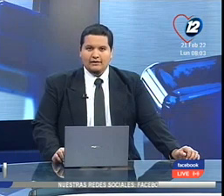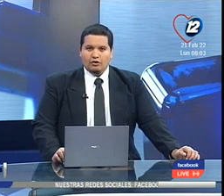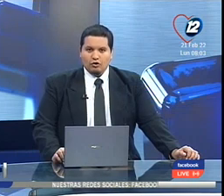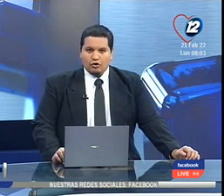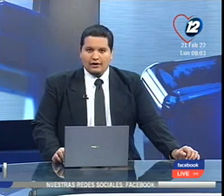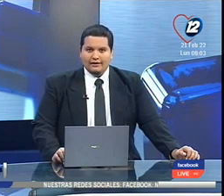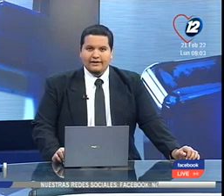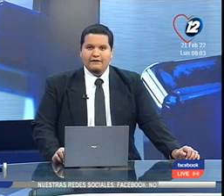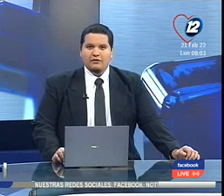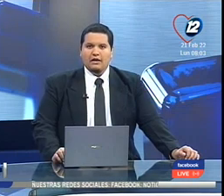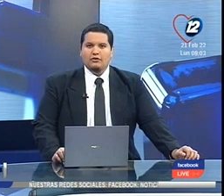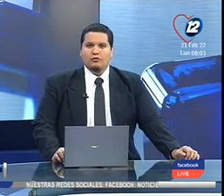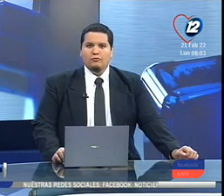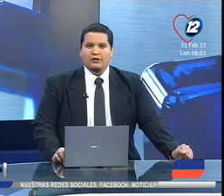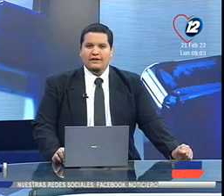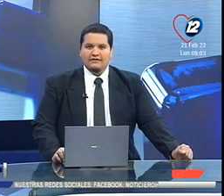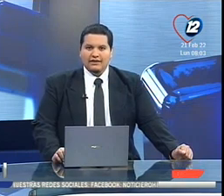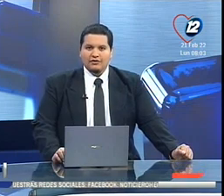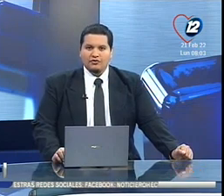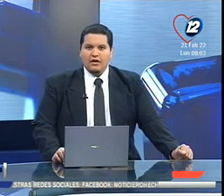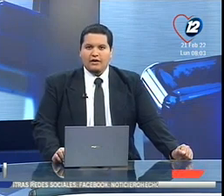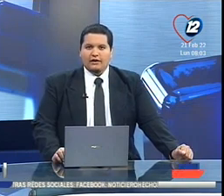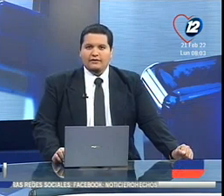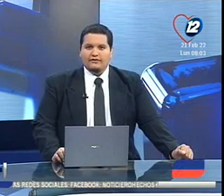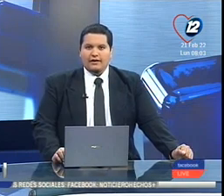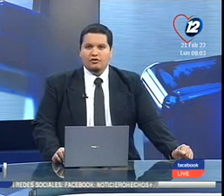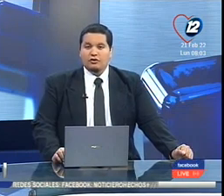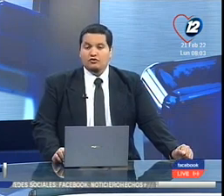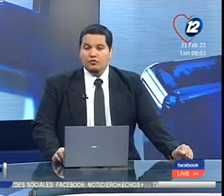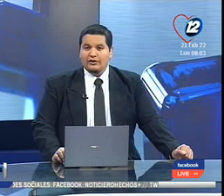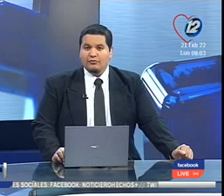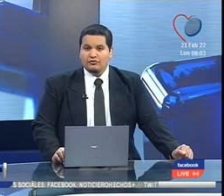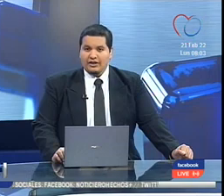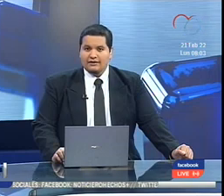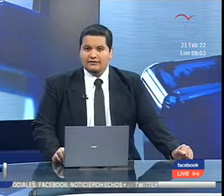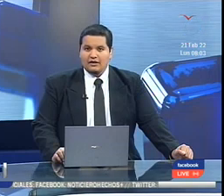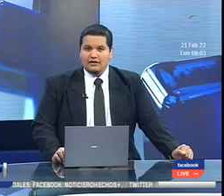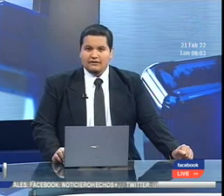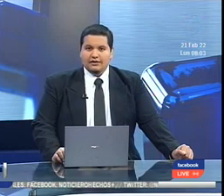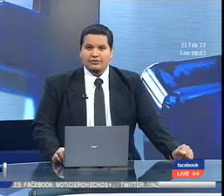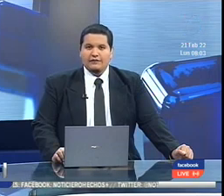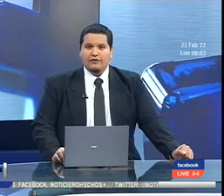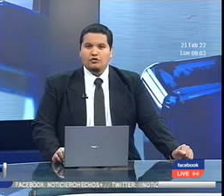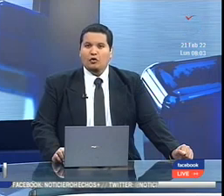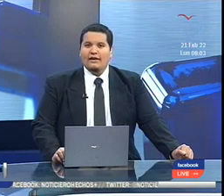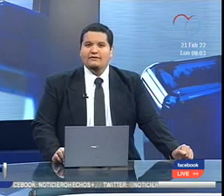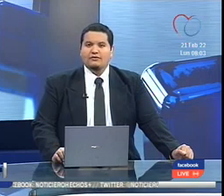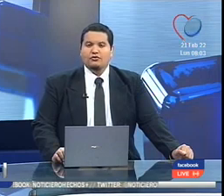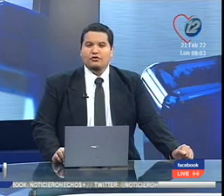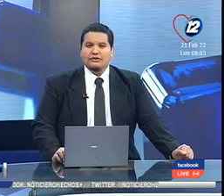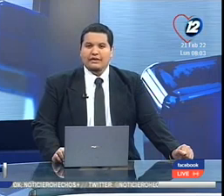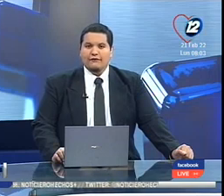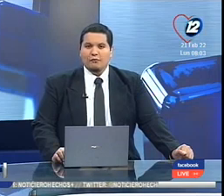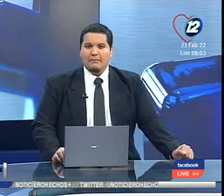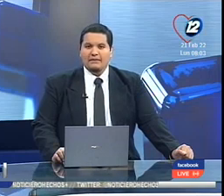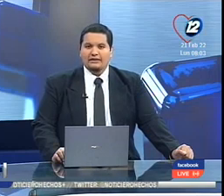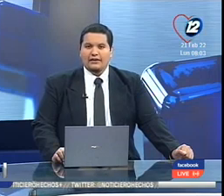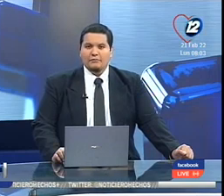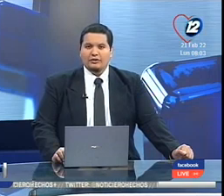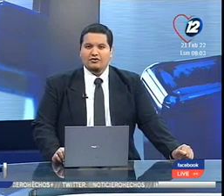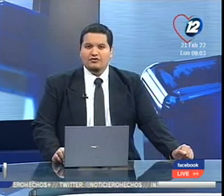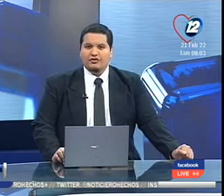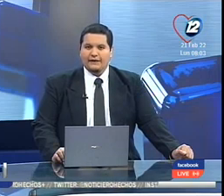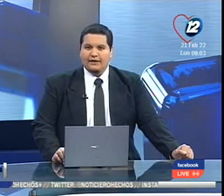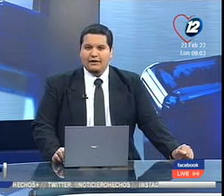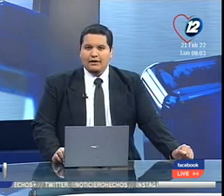alerta roja debido al alto número de incendios registrados en los últimos días y se han activado todas las instituciones que forman parte